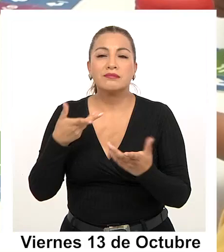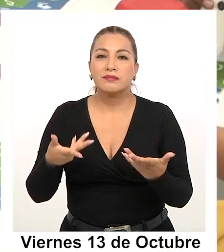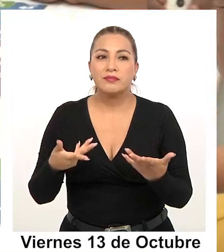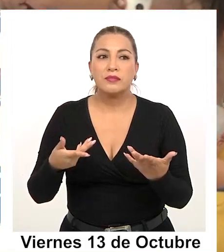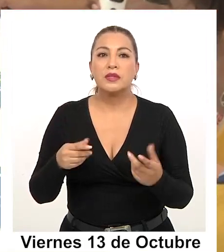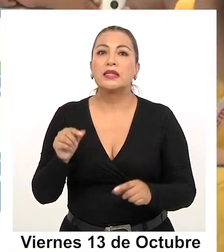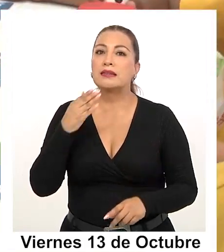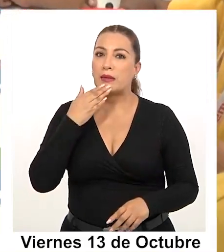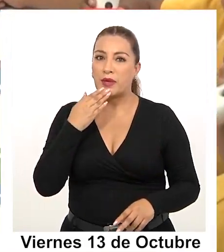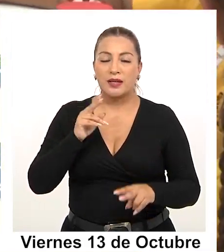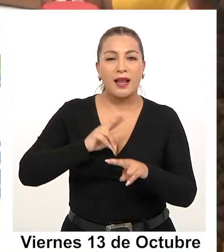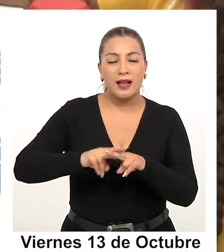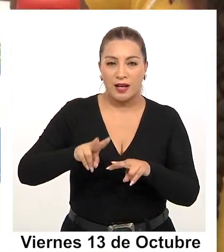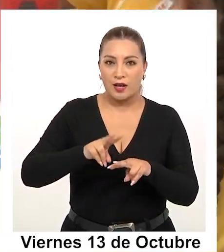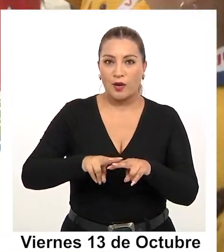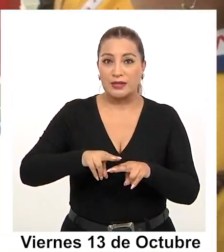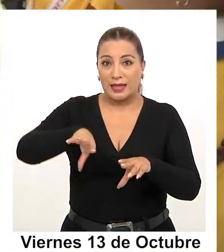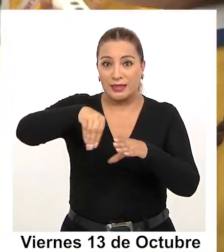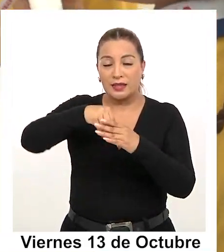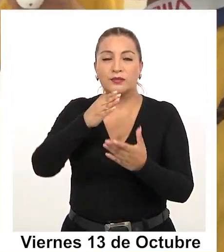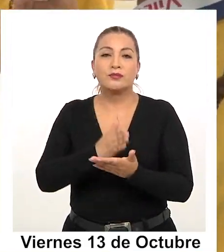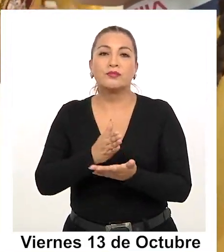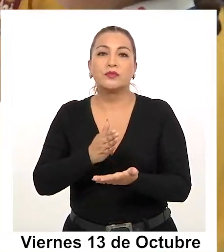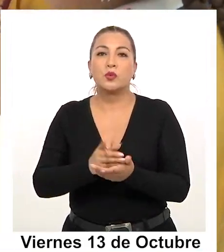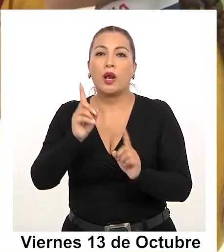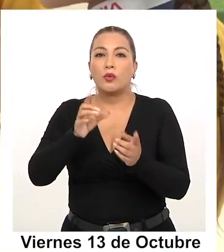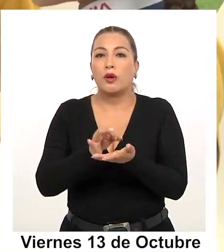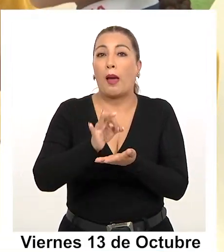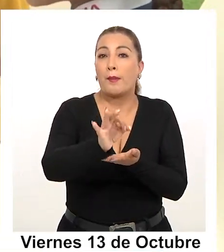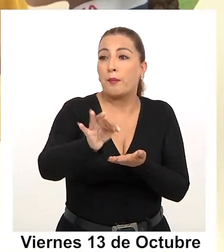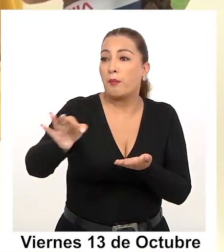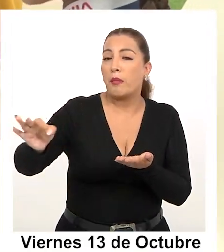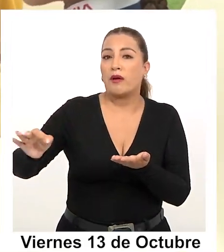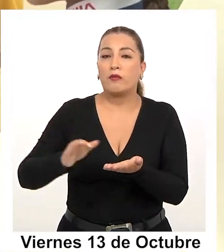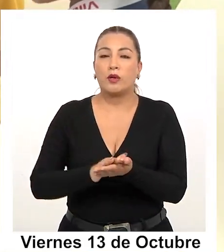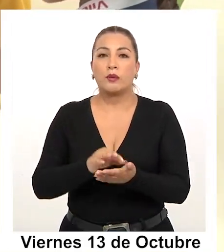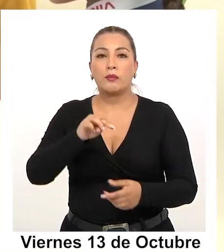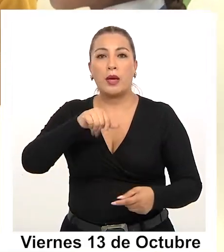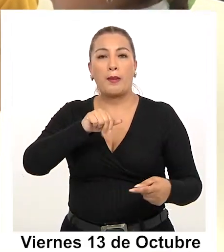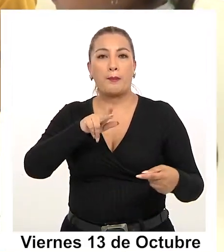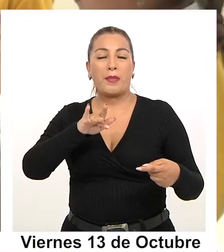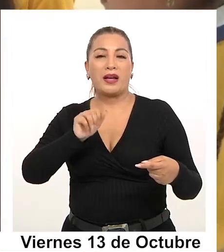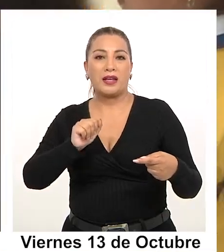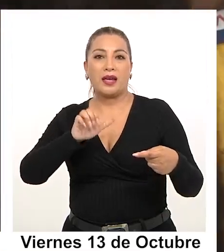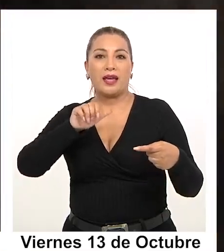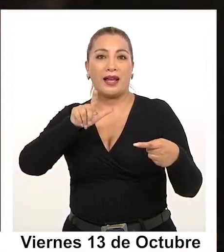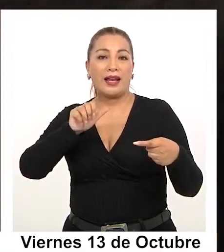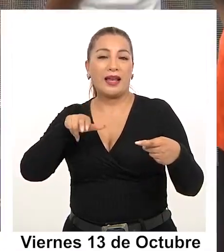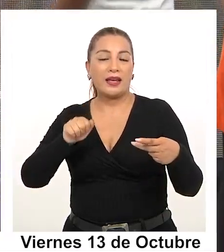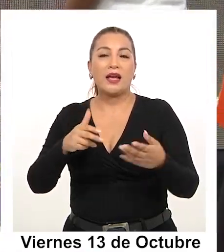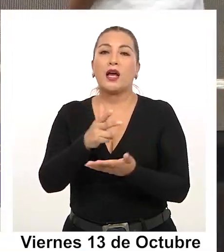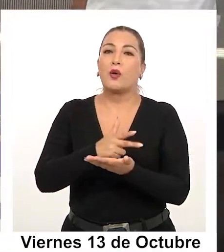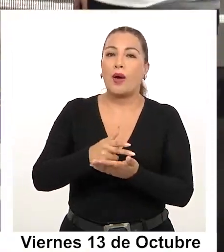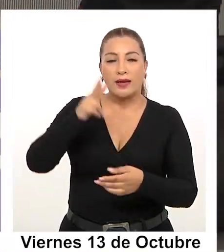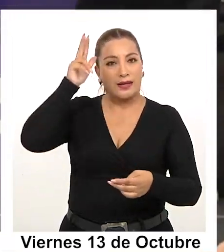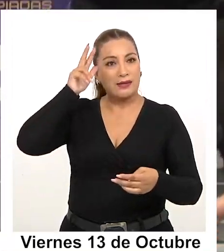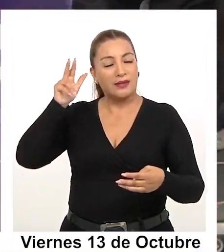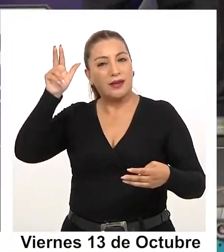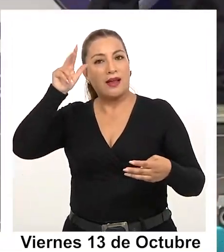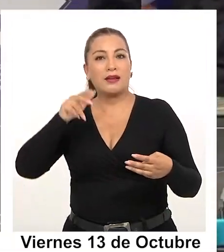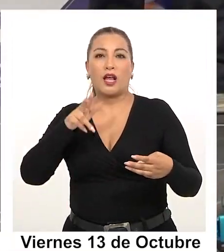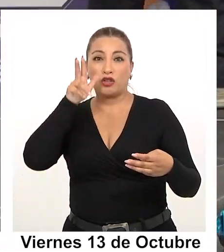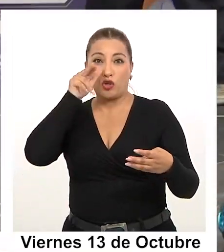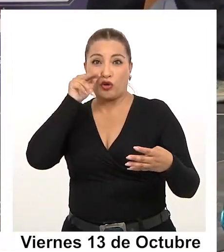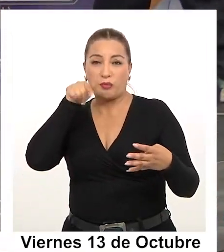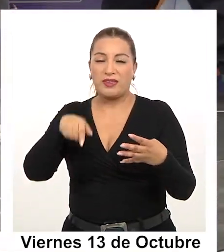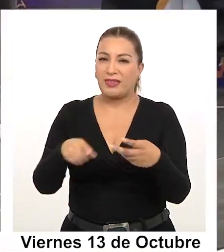estado aplicando principalmente en escuelas de zonas aisladas, como María Elena, Tocopilla, La Huaica y La Tirana, entre otros.